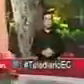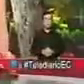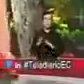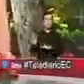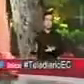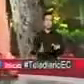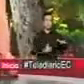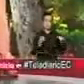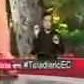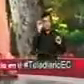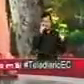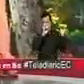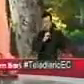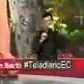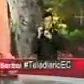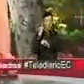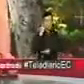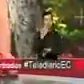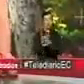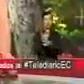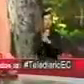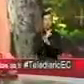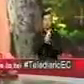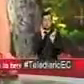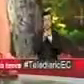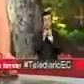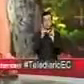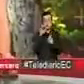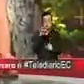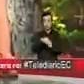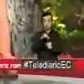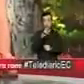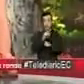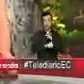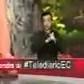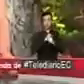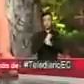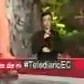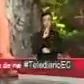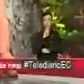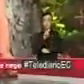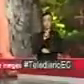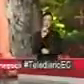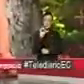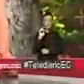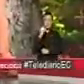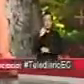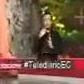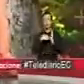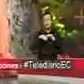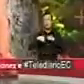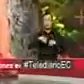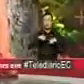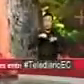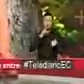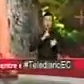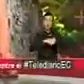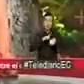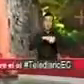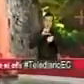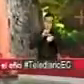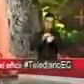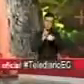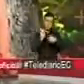Otro tema, Observatorio Ciudadanos proponen reformas electorales de cara a los comicios del 2021, entre ellas la simplificación del trámite para verificar